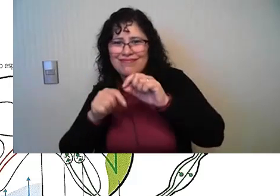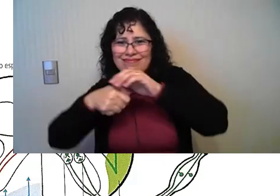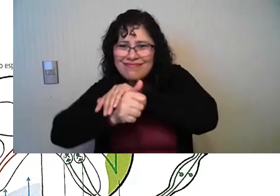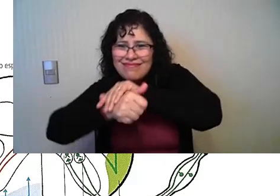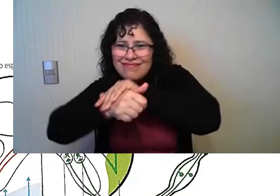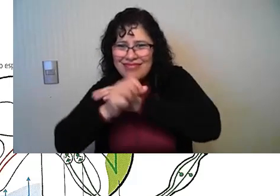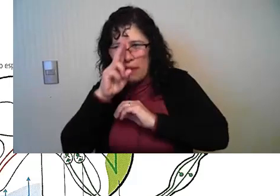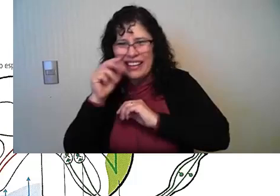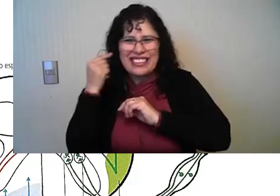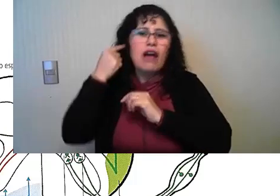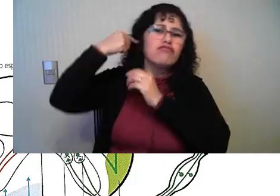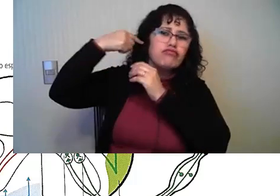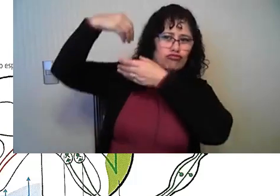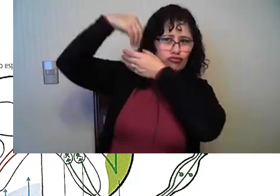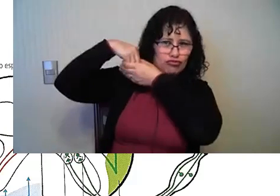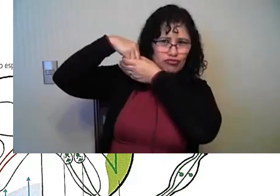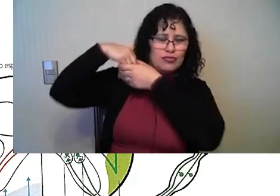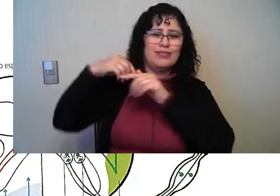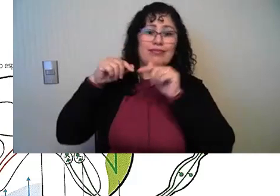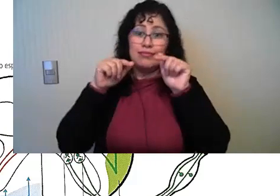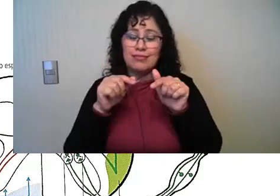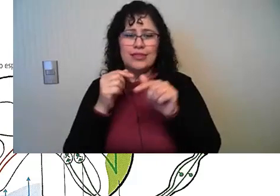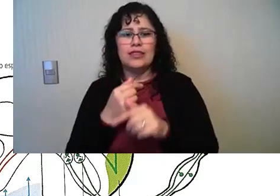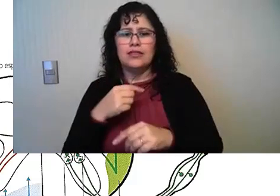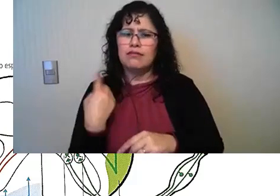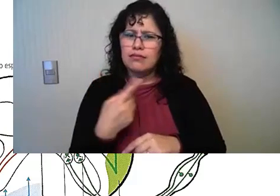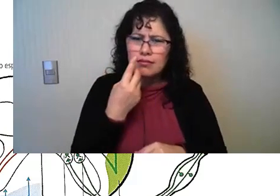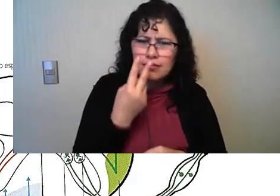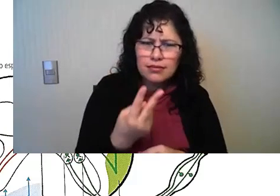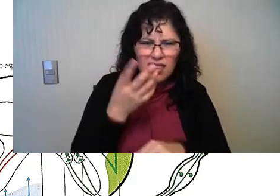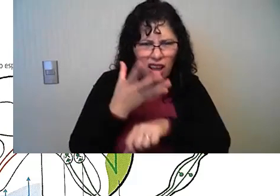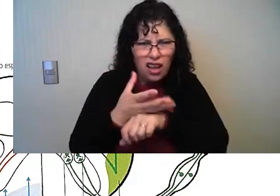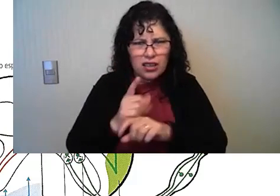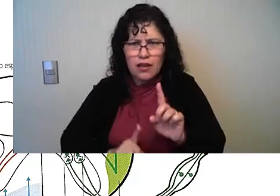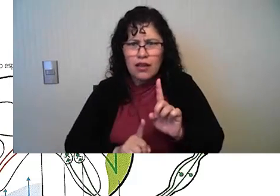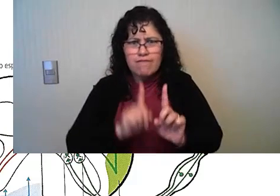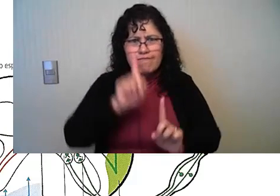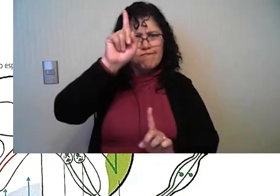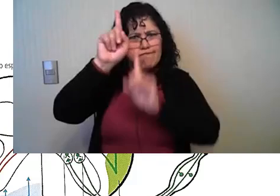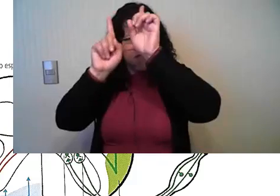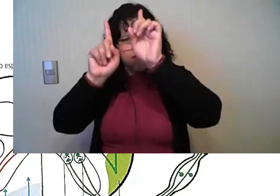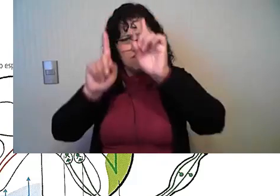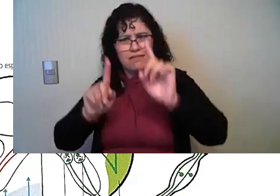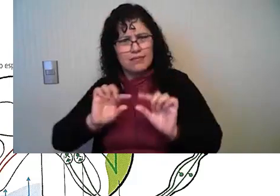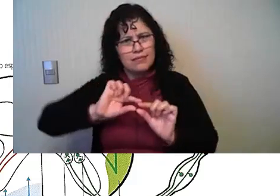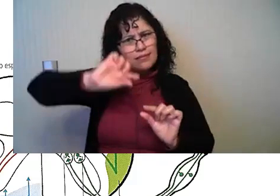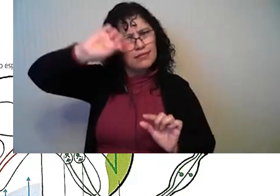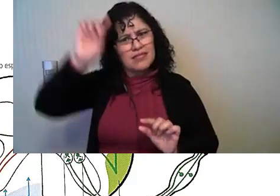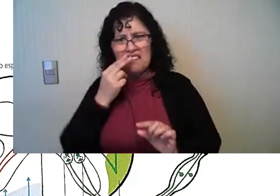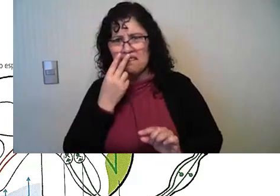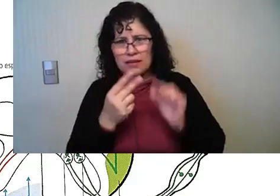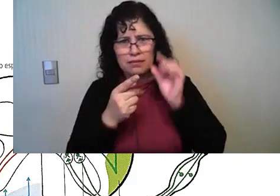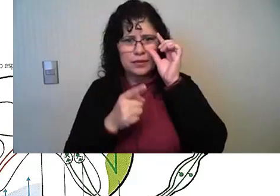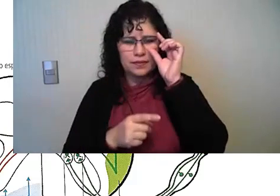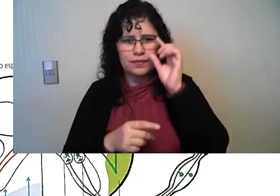Y si nos damos cuenta, aquí tenemos flechas que están ascendiendo, ¿cierto? Que